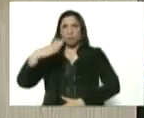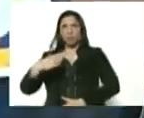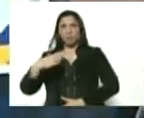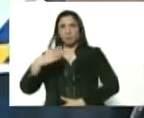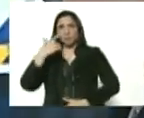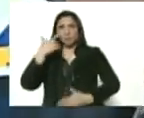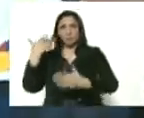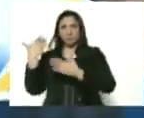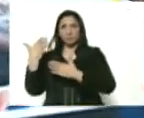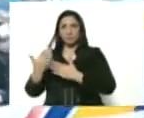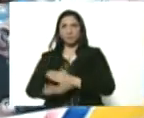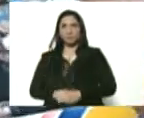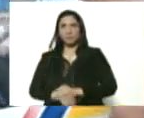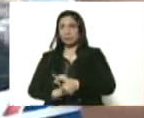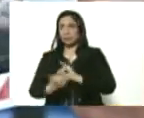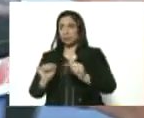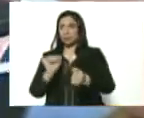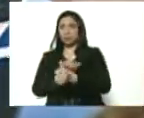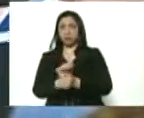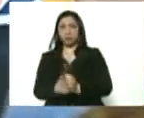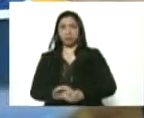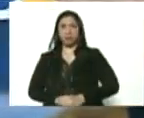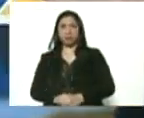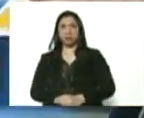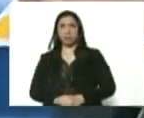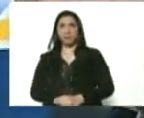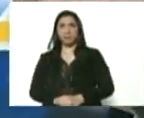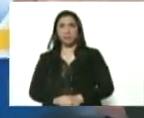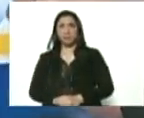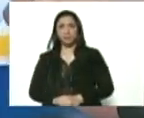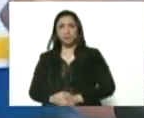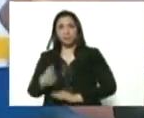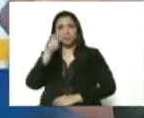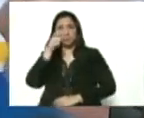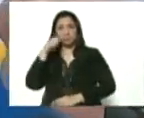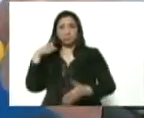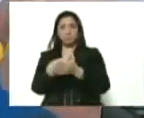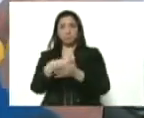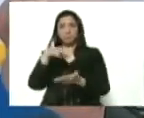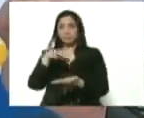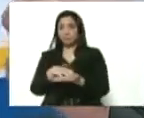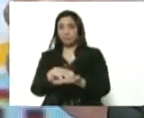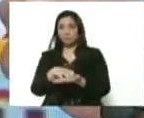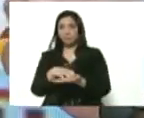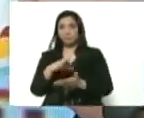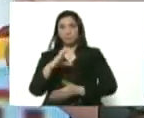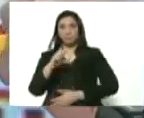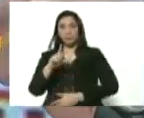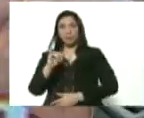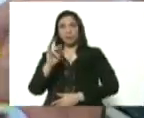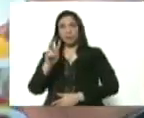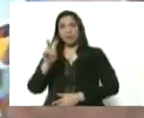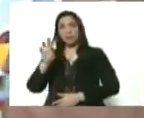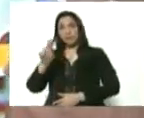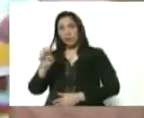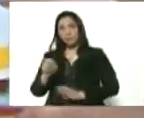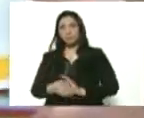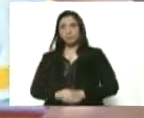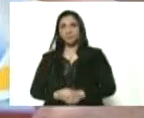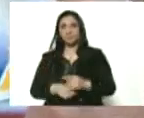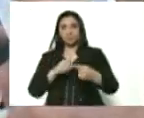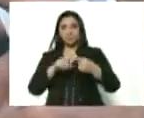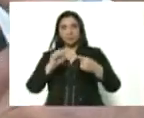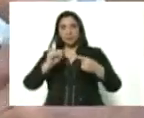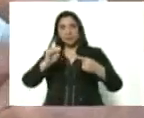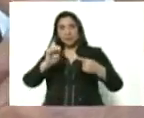aquí aparece ya capturado el jefe operativo, el que le dio el golpe de Estado a Cliver Alcalá Cordones, Antonio José Sequea